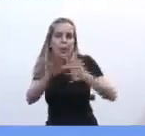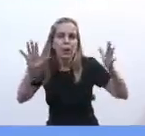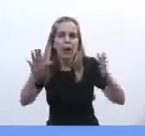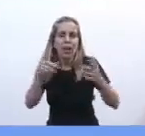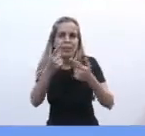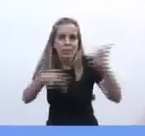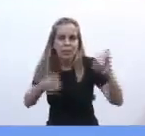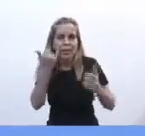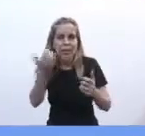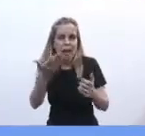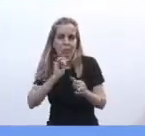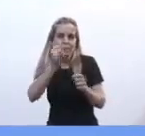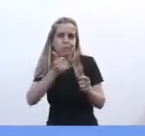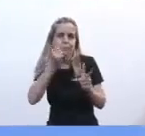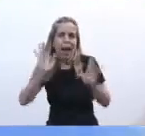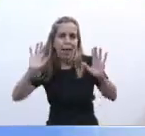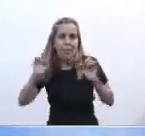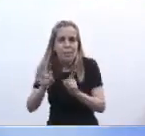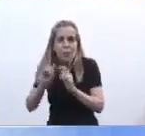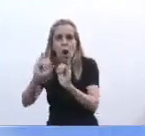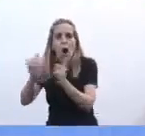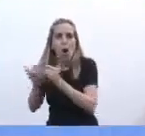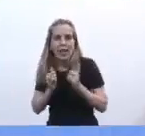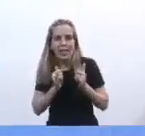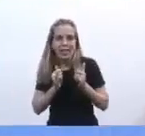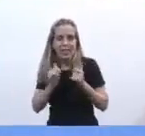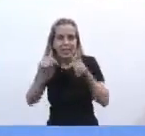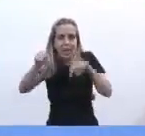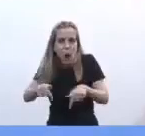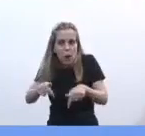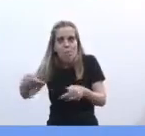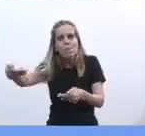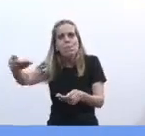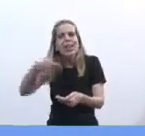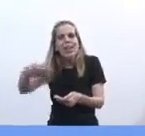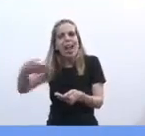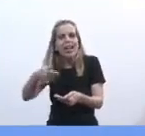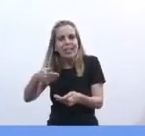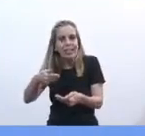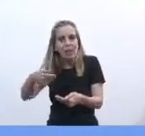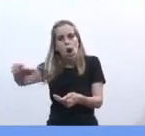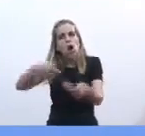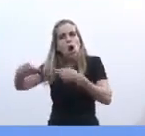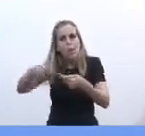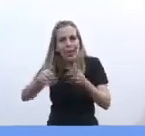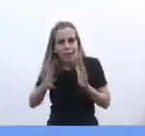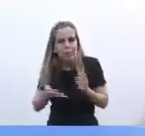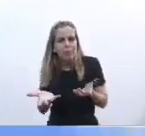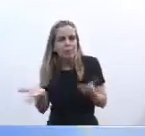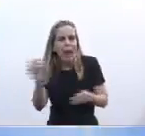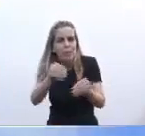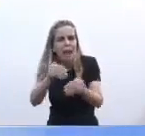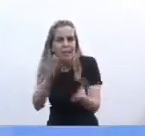anteriormente y los que hoy reclaman más conquistas